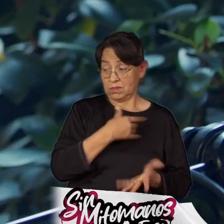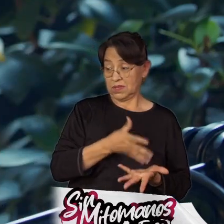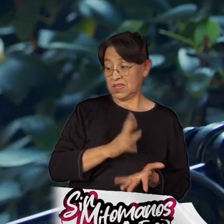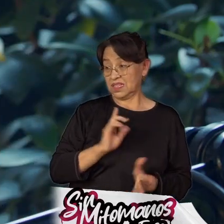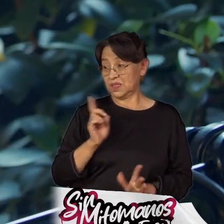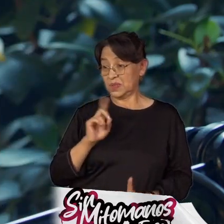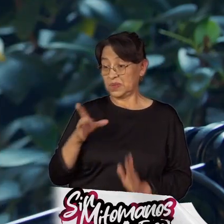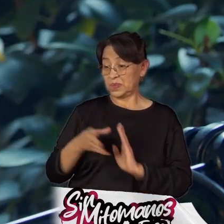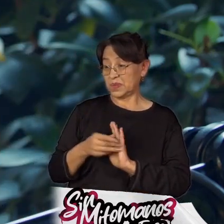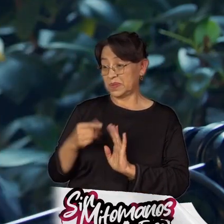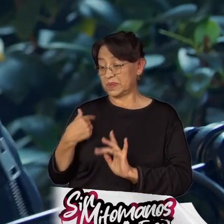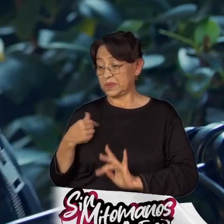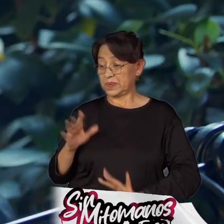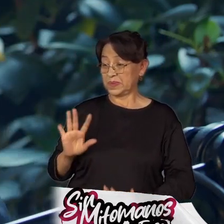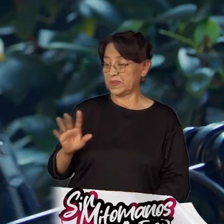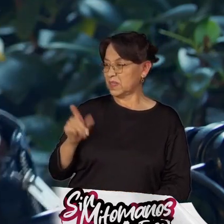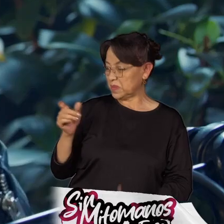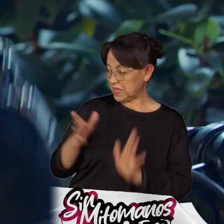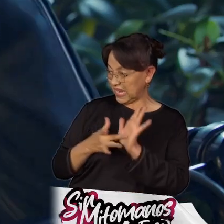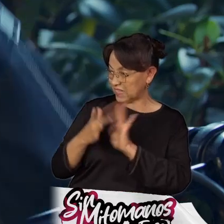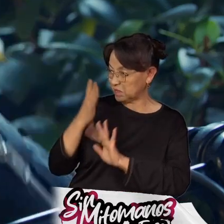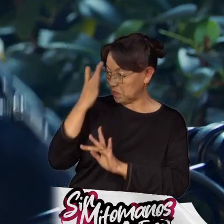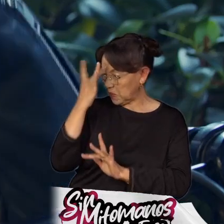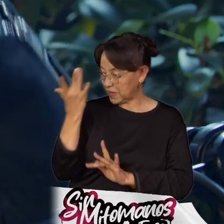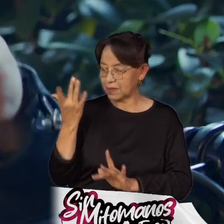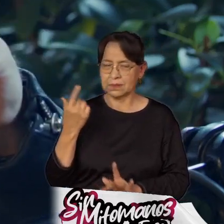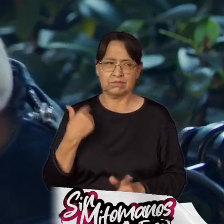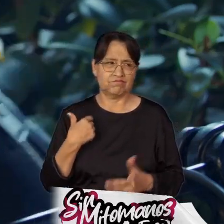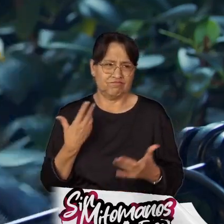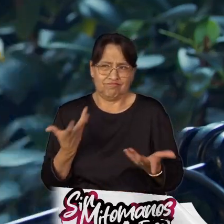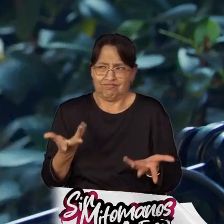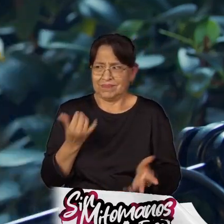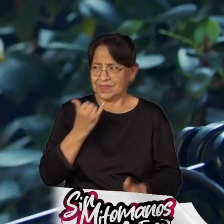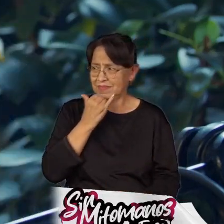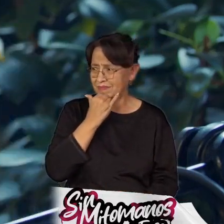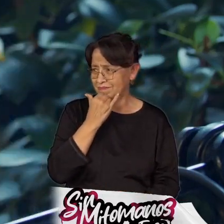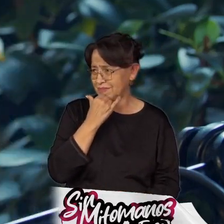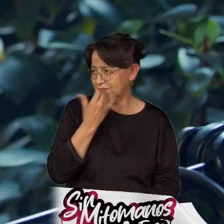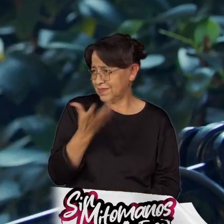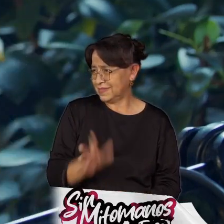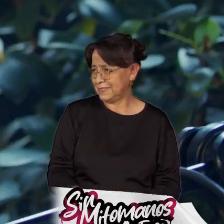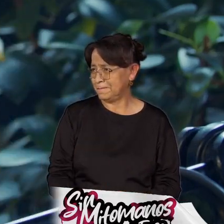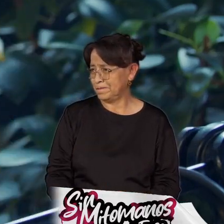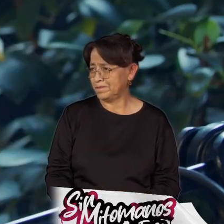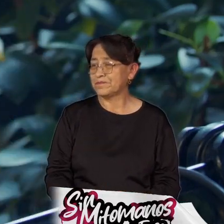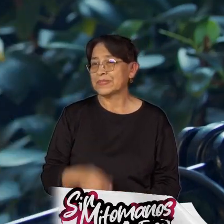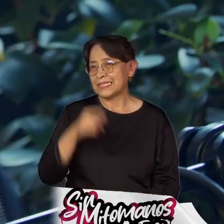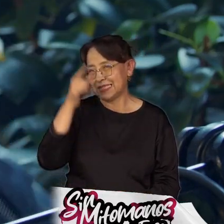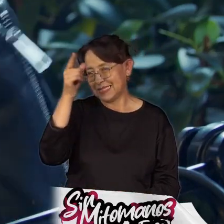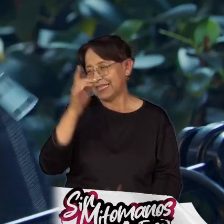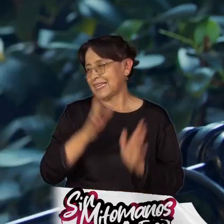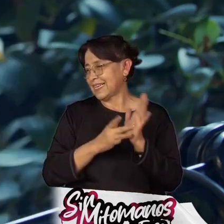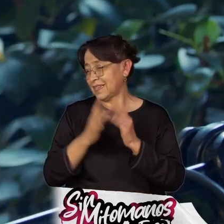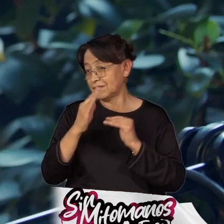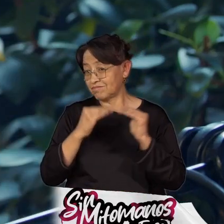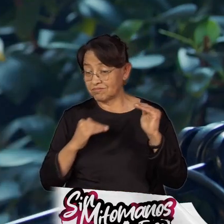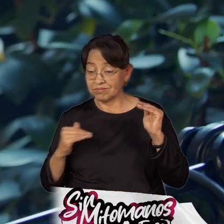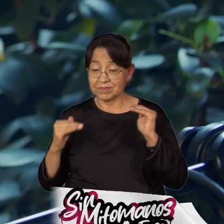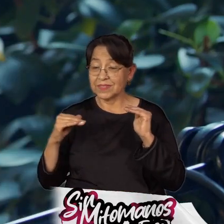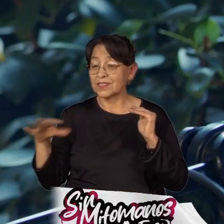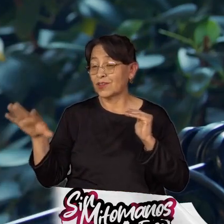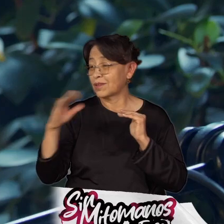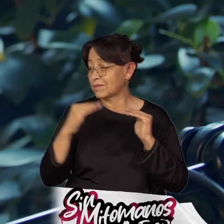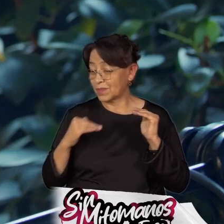hacían. Era una forma de mantener el equilibrio en medio de un mundo donde no sacó esa desigualdad